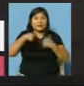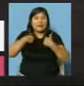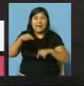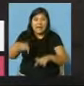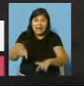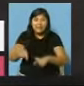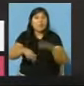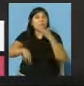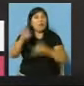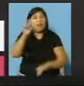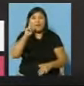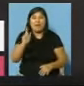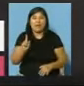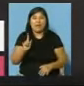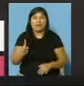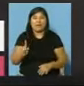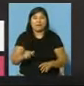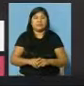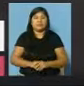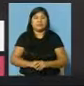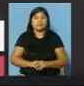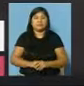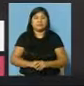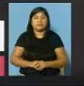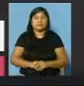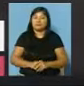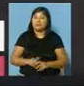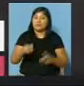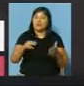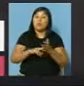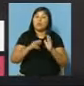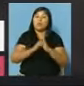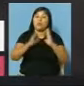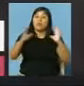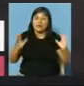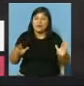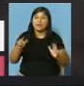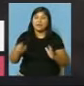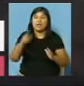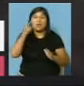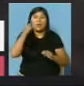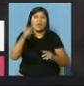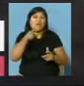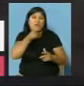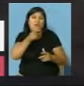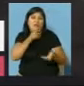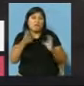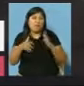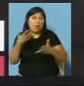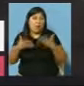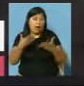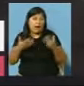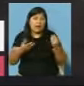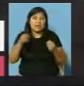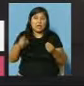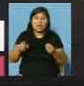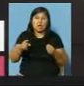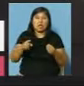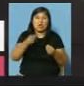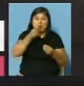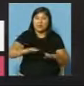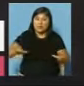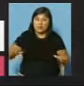un riesgo bastante, ¿no? Bastante terrible, digamos, sí. Lo utilizan de juego, los chicos tapan